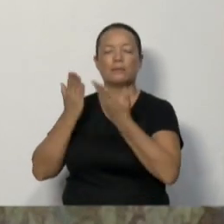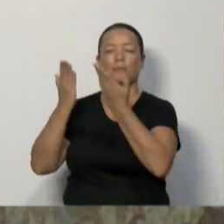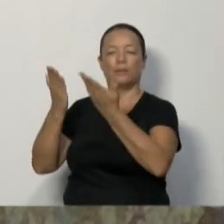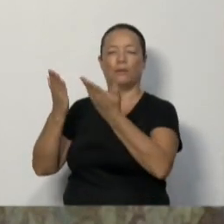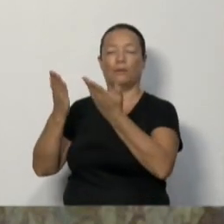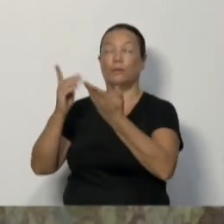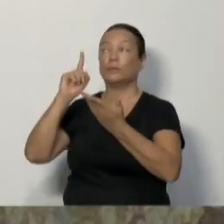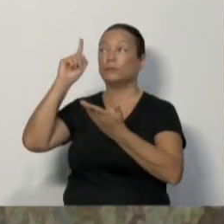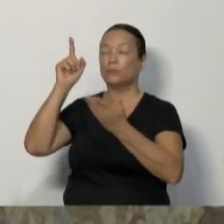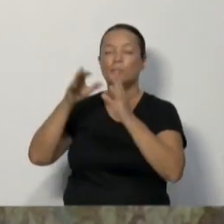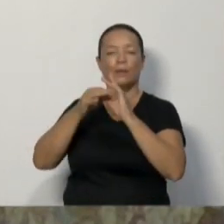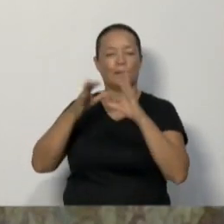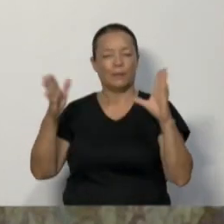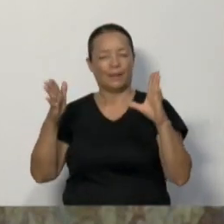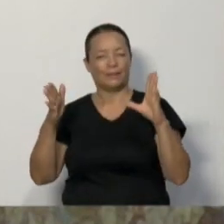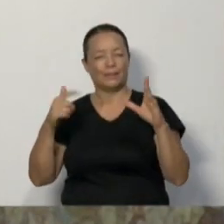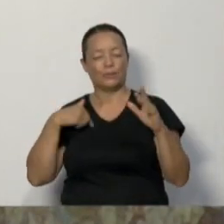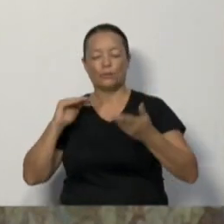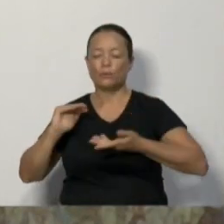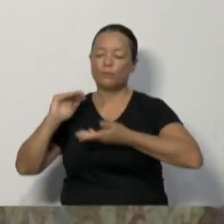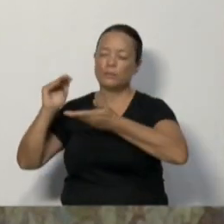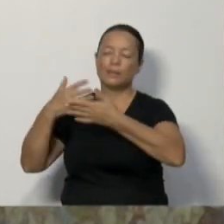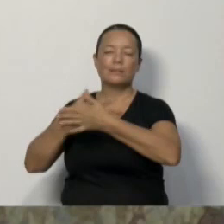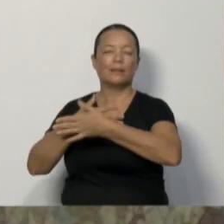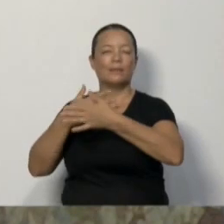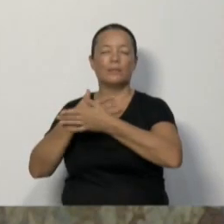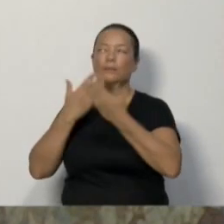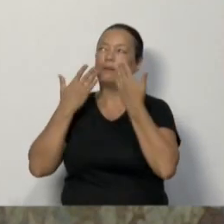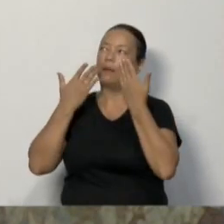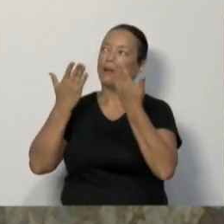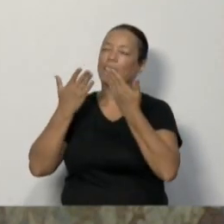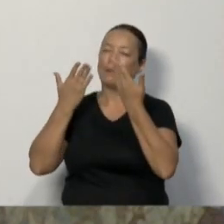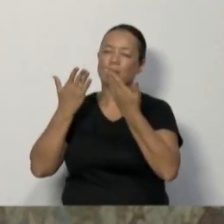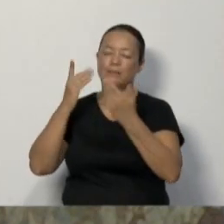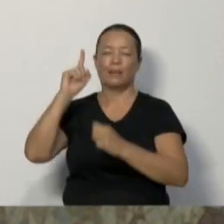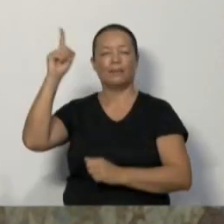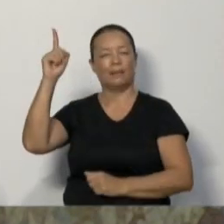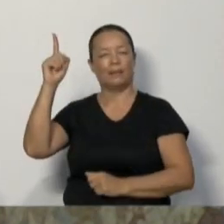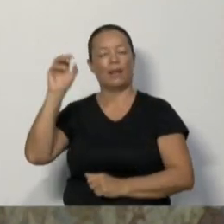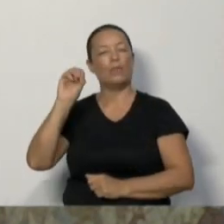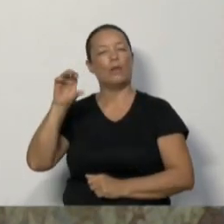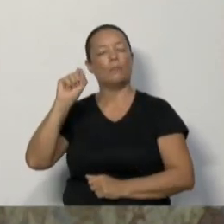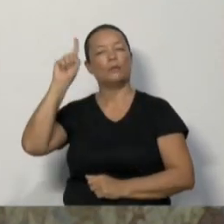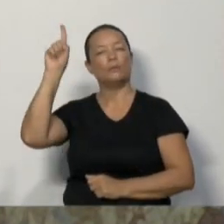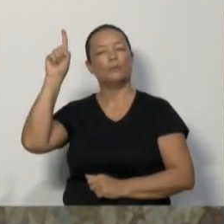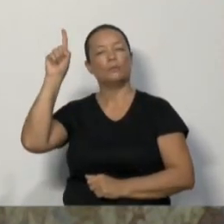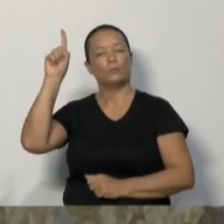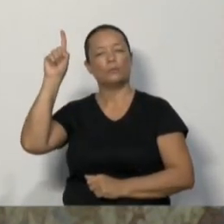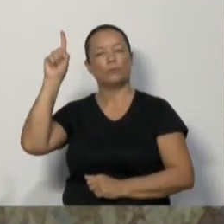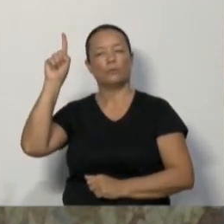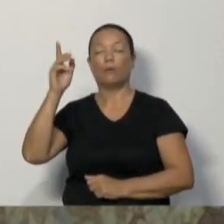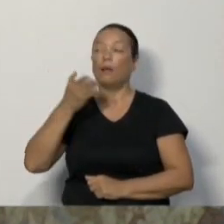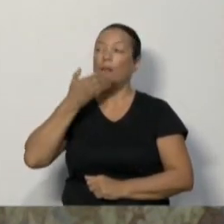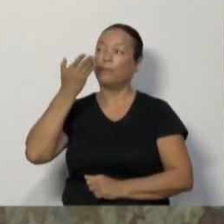mis cadenas. Te ofreceré un sacrificio de alabanza e invocaré el nombre